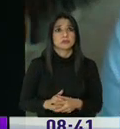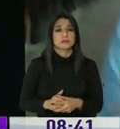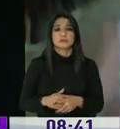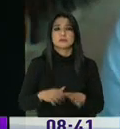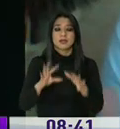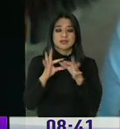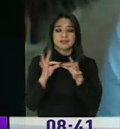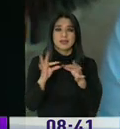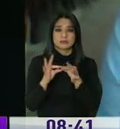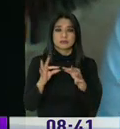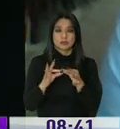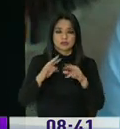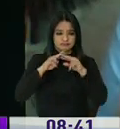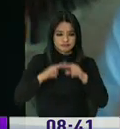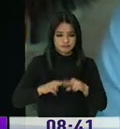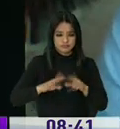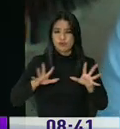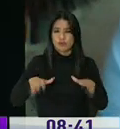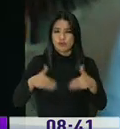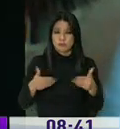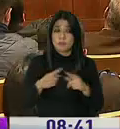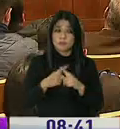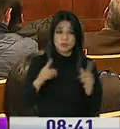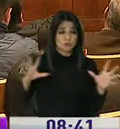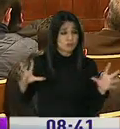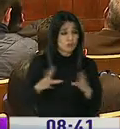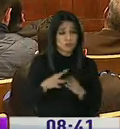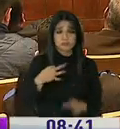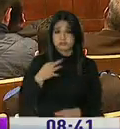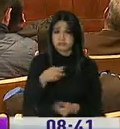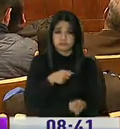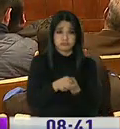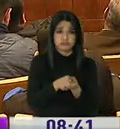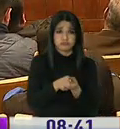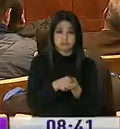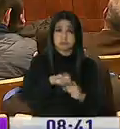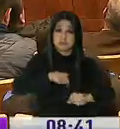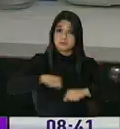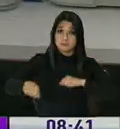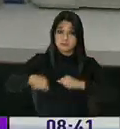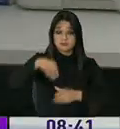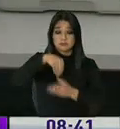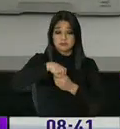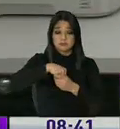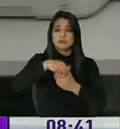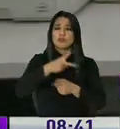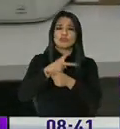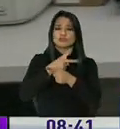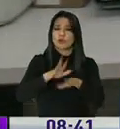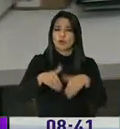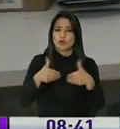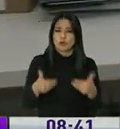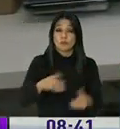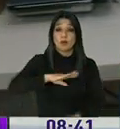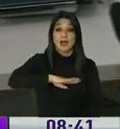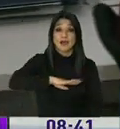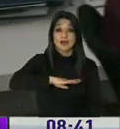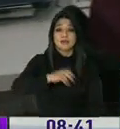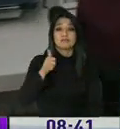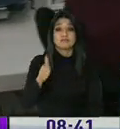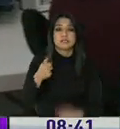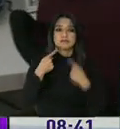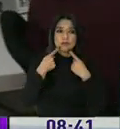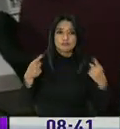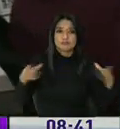texto, pero nosotros tenemos total predisposición. Sobre cuál será el trámite dentro del consejo, el edil señala que el alcalde deberá convocar a